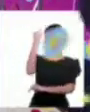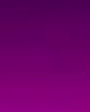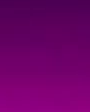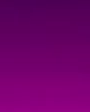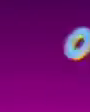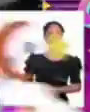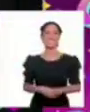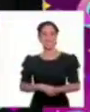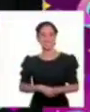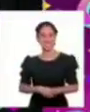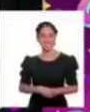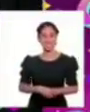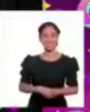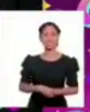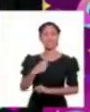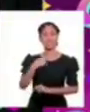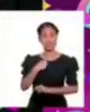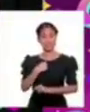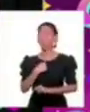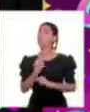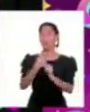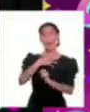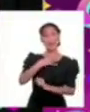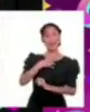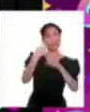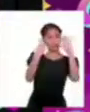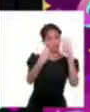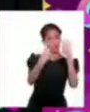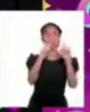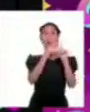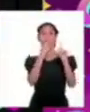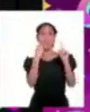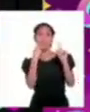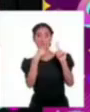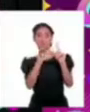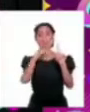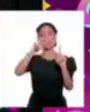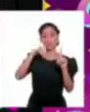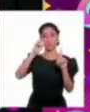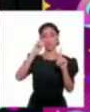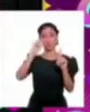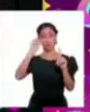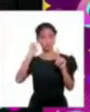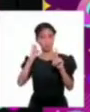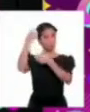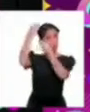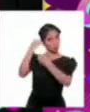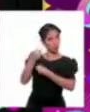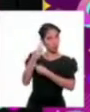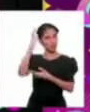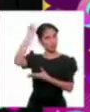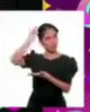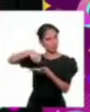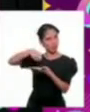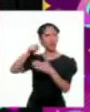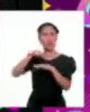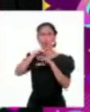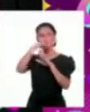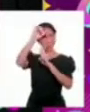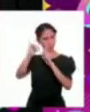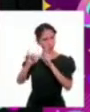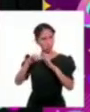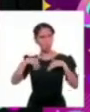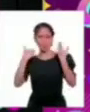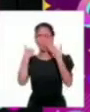vemos? Cuando tenía solo 7 años, José fundó el Banco del Estudiante de Barcelona, un proyecto que le permitiría